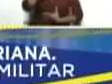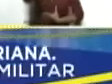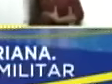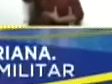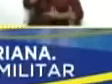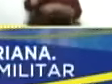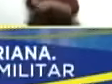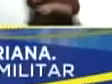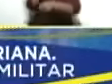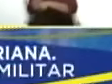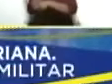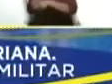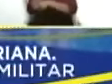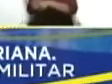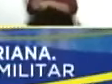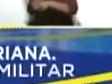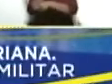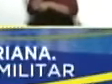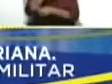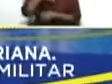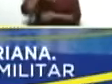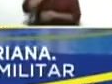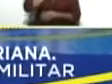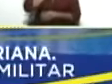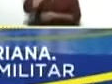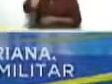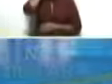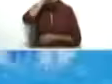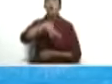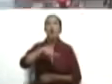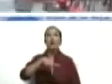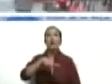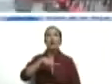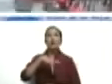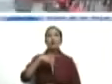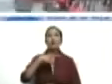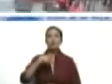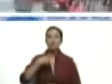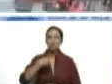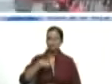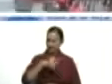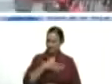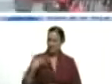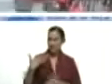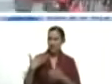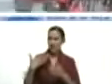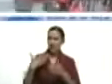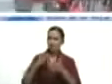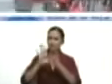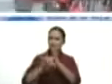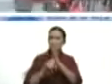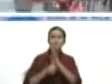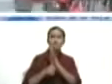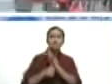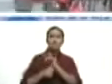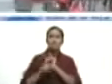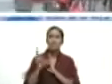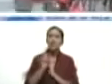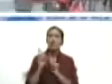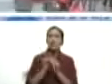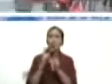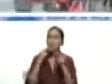única. Es nuestra historia. La quieren imitar a través de